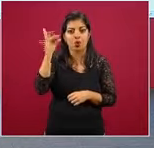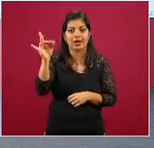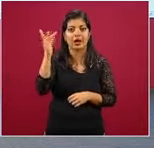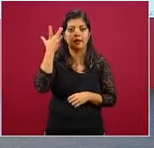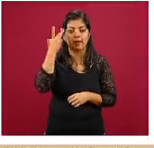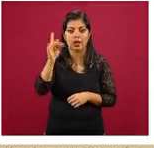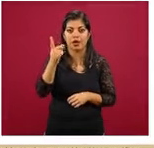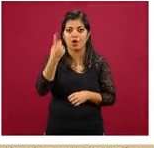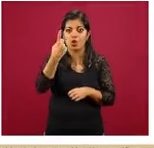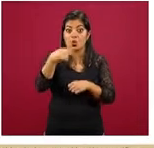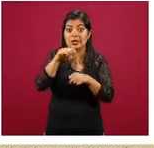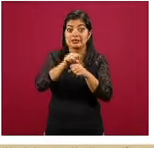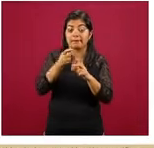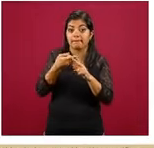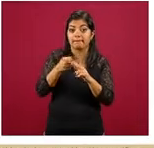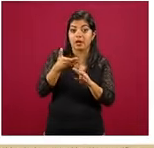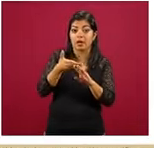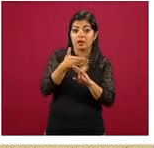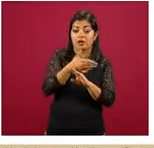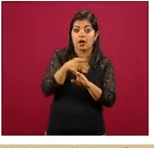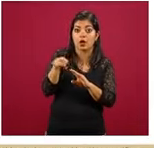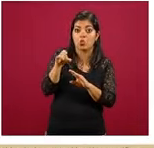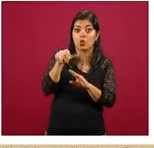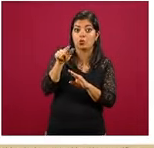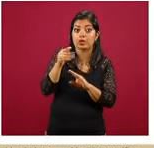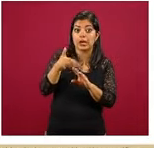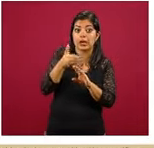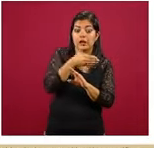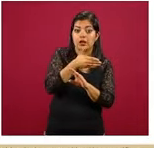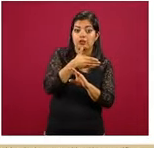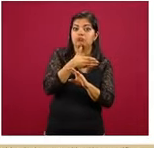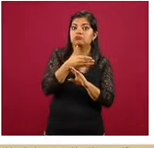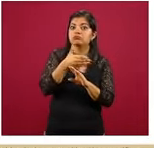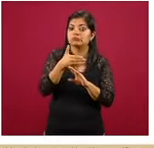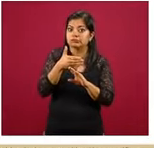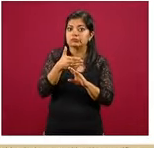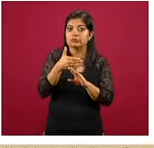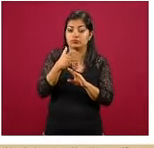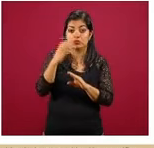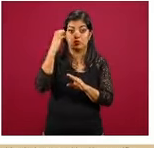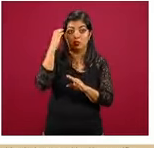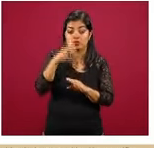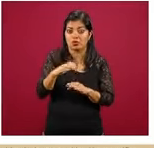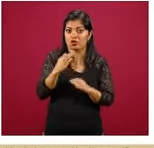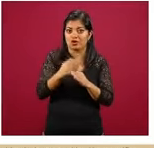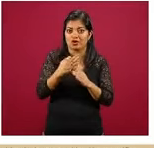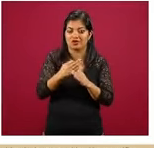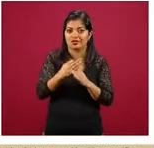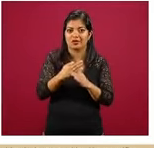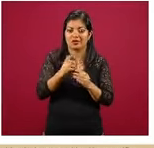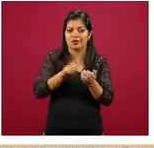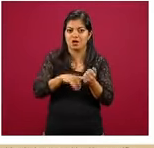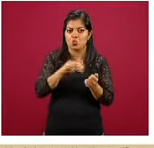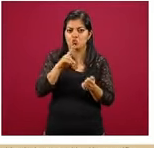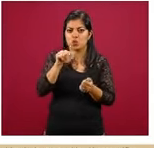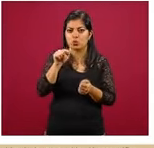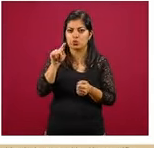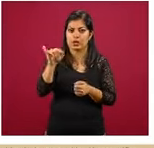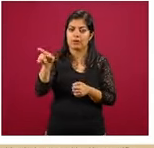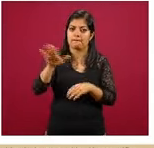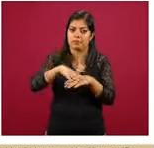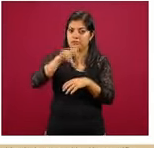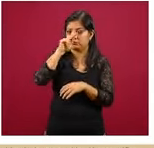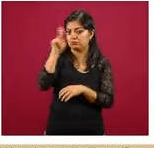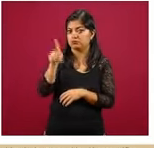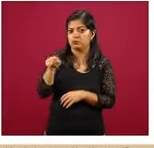solo una semana antes que Cuautla, de todas maneras la intensidad no fue tanta como la que en su momento se dio en Cuautla, pero también